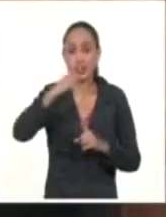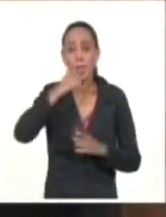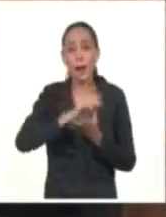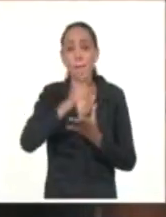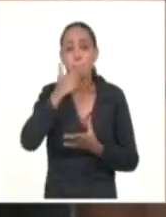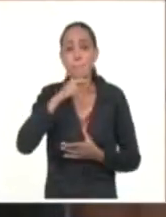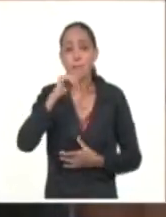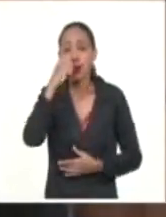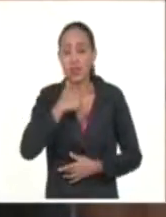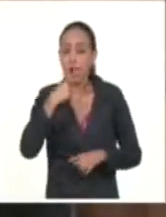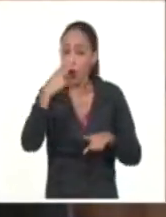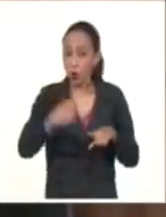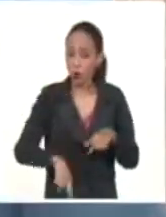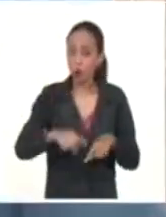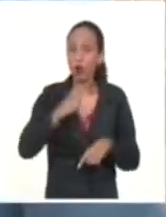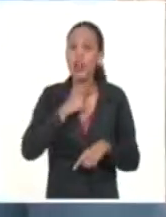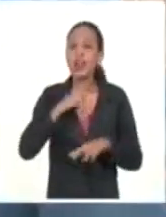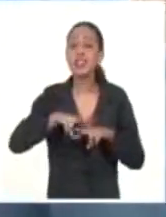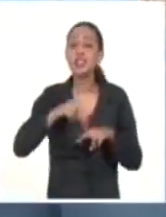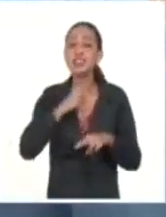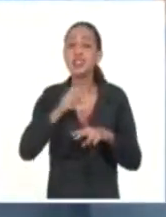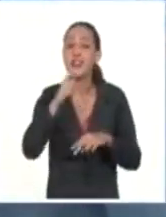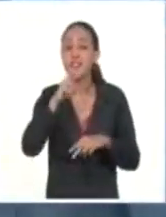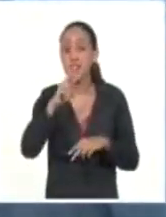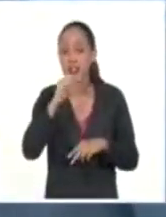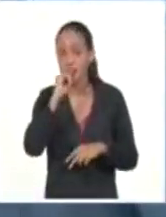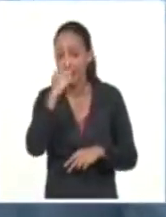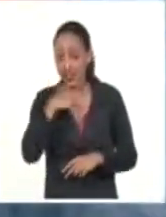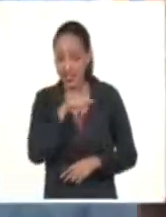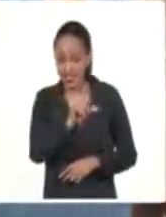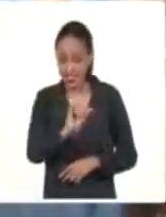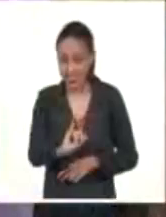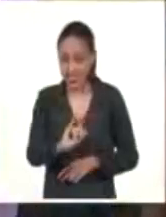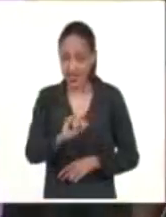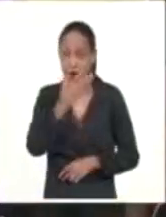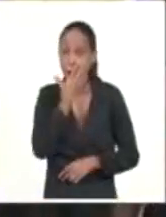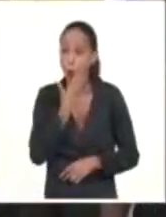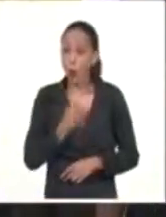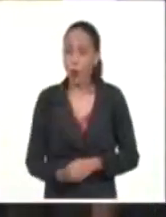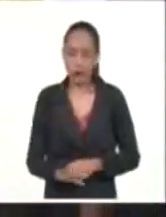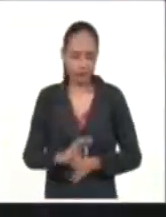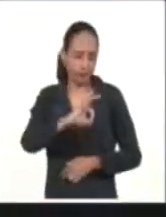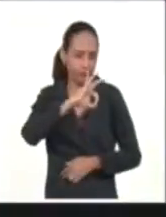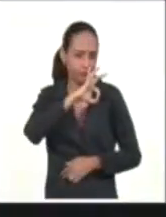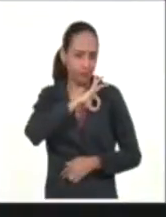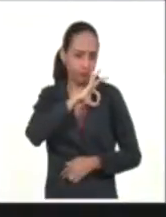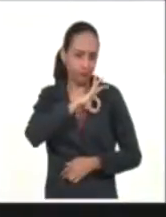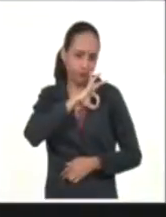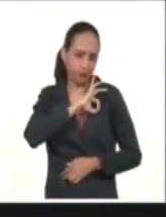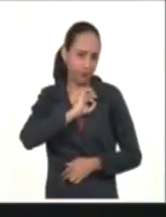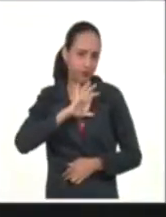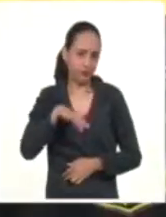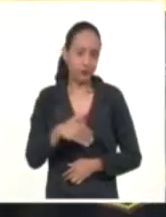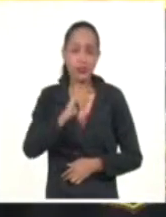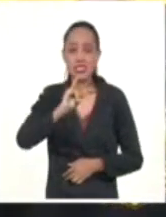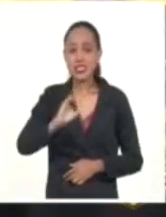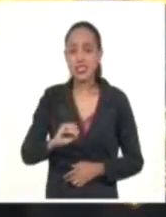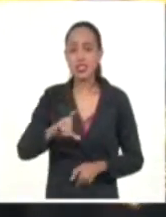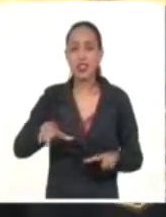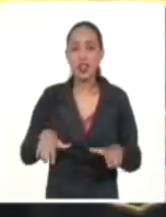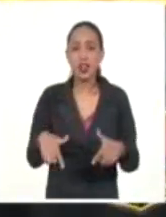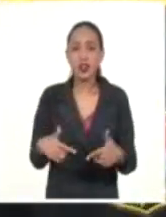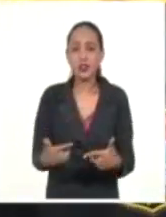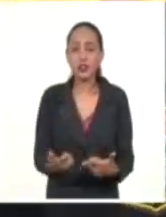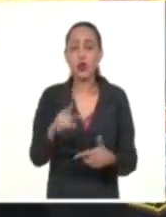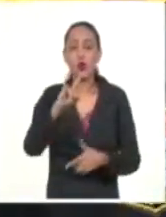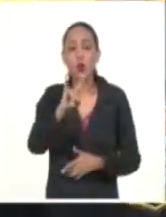José Antonio Echeverría, y 16 resultaron distinguidos con la medalla conmemorativa 60 aniversario de